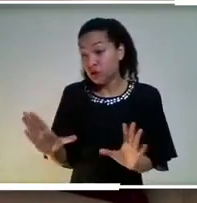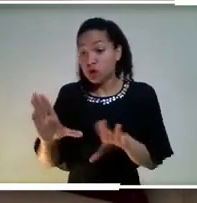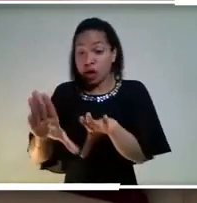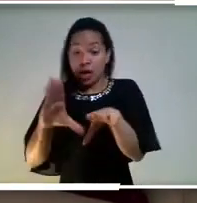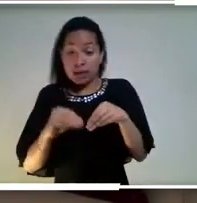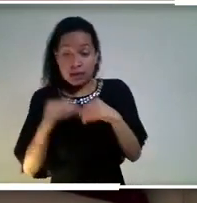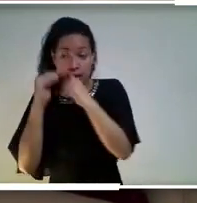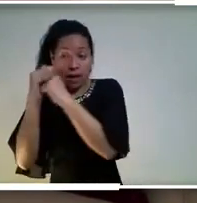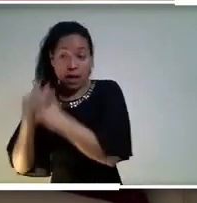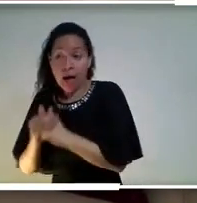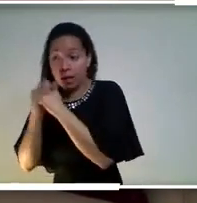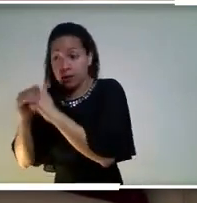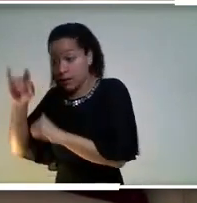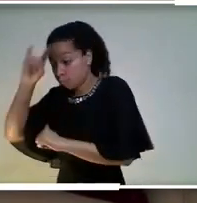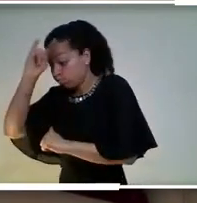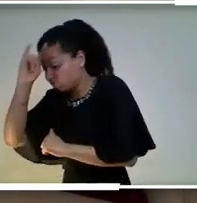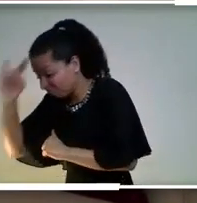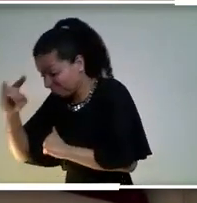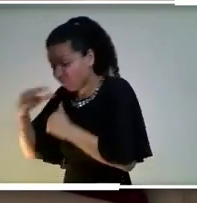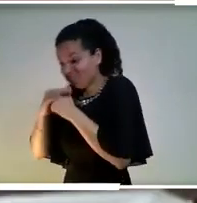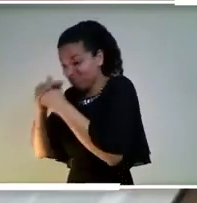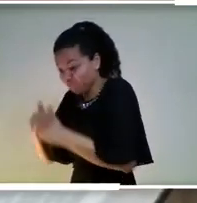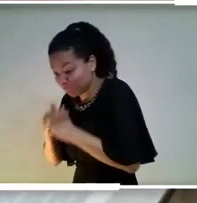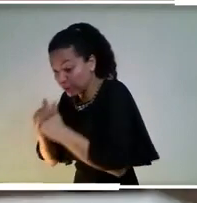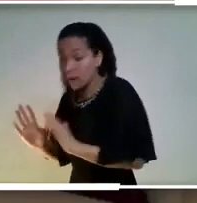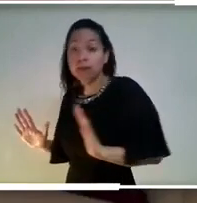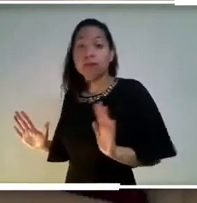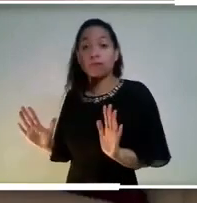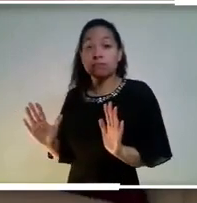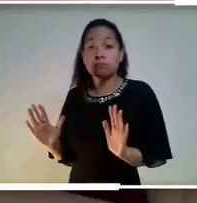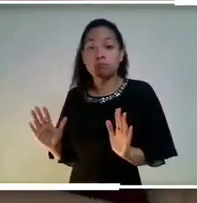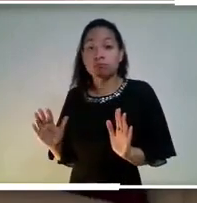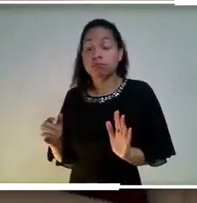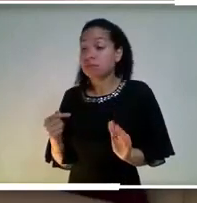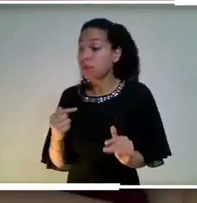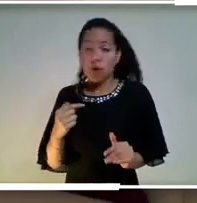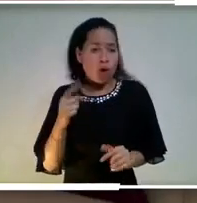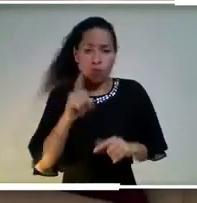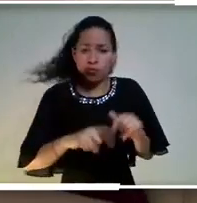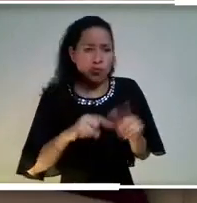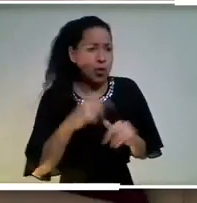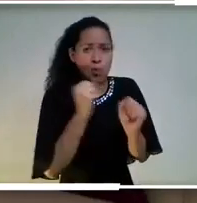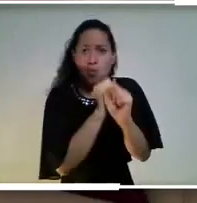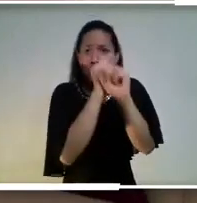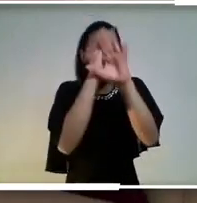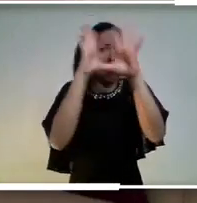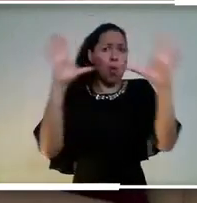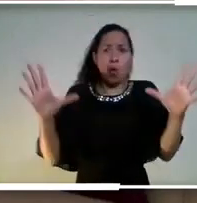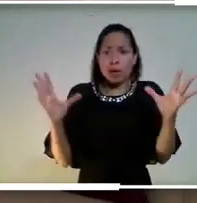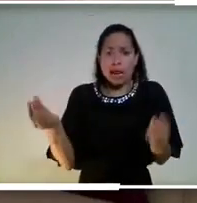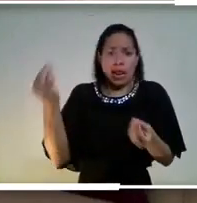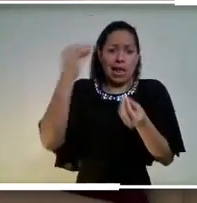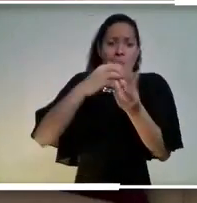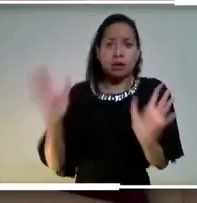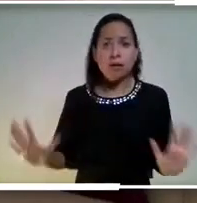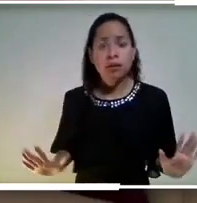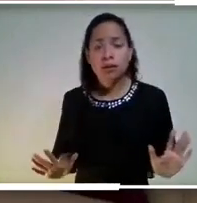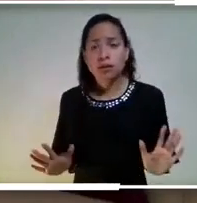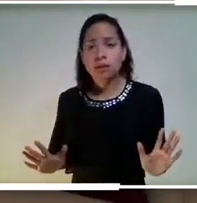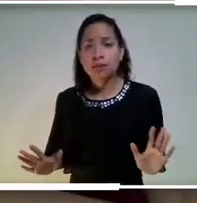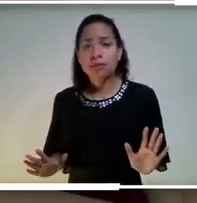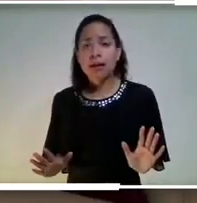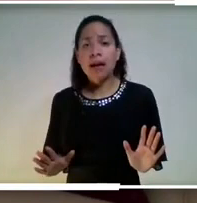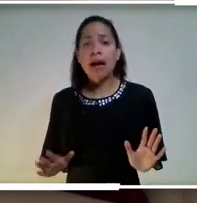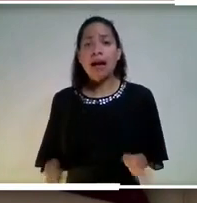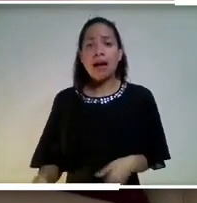que vamos a ser mano yo más claro no te puedo hablar pero te hablo con todo cariño y un momento más que decirte la esperanza a gloriosa segura que si